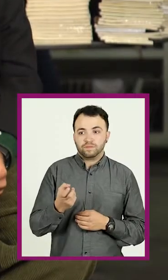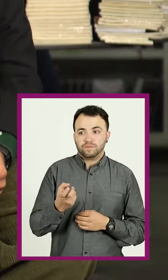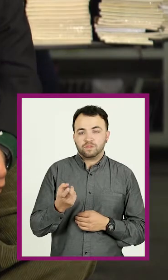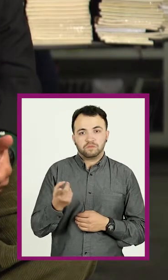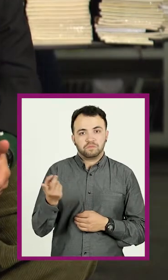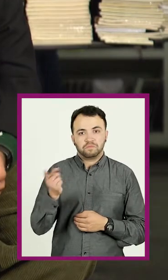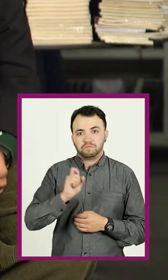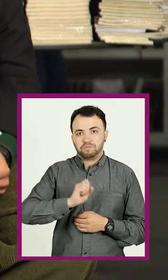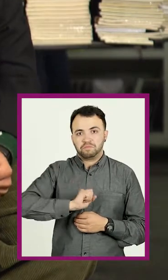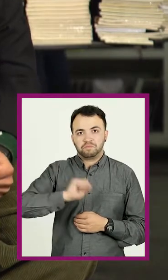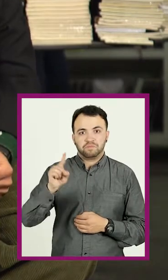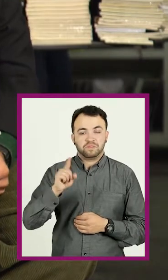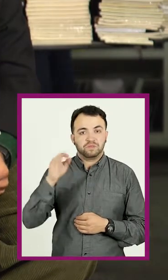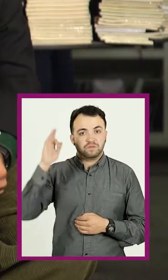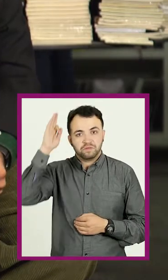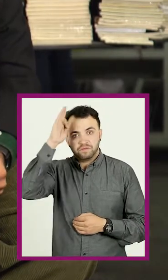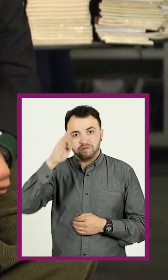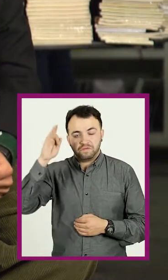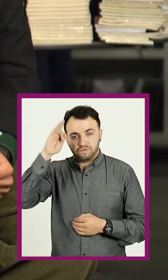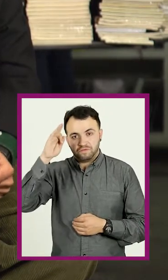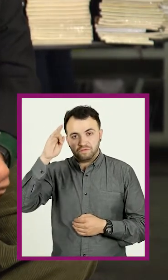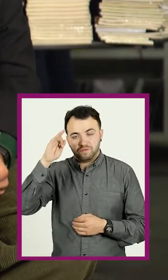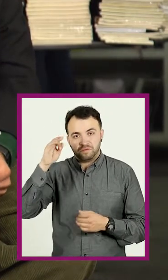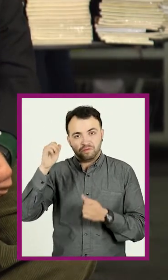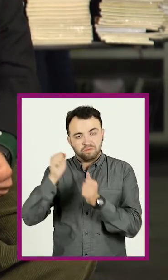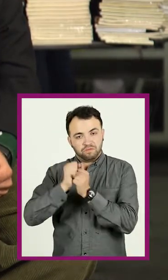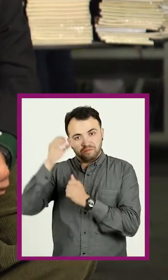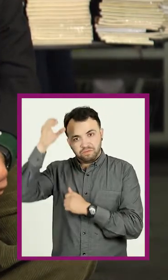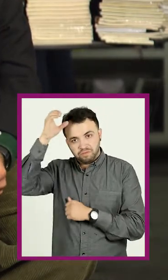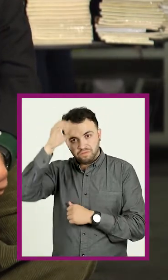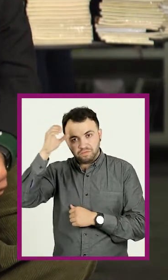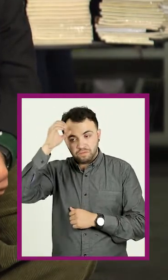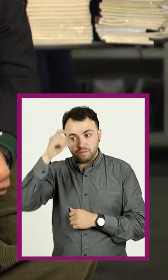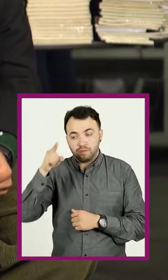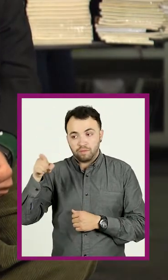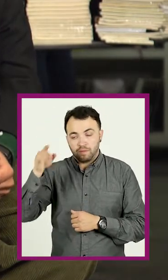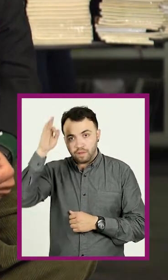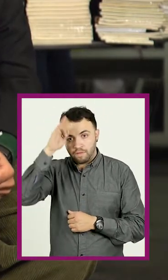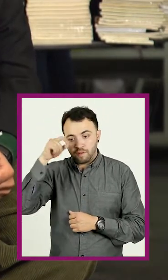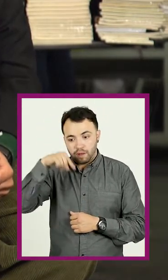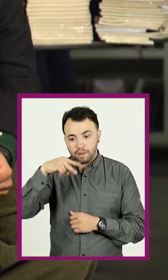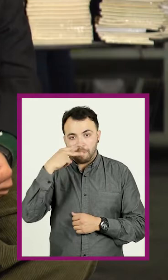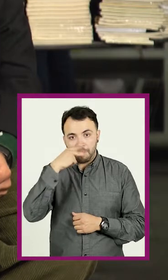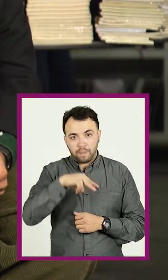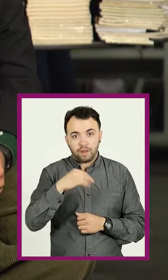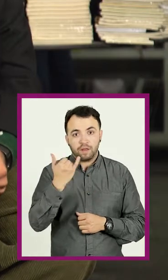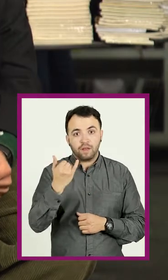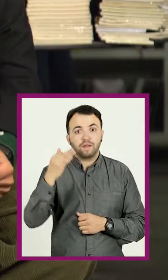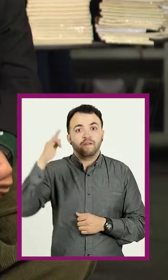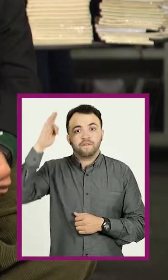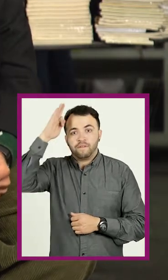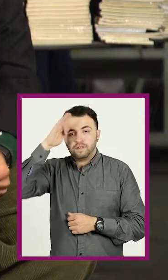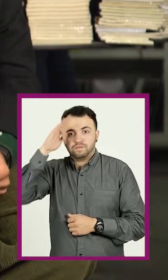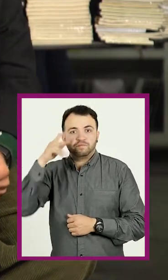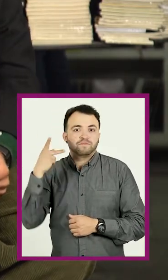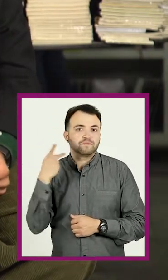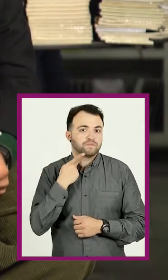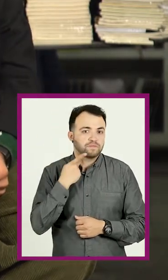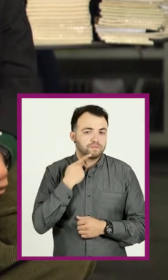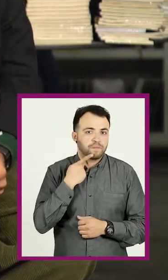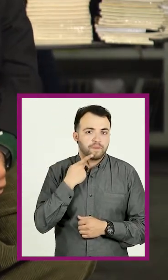Es un especialista en filosofía de la ciencia, filosofía en México y filosofía